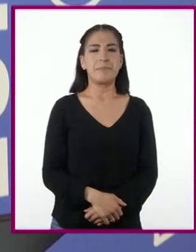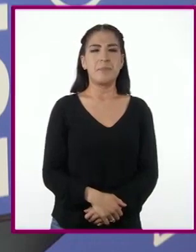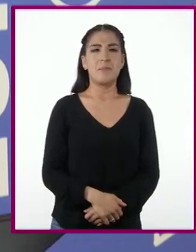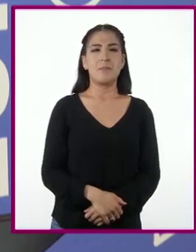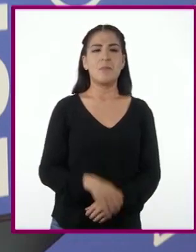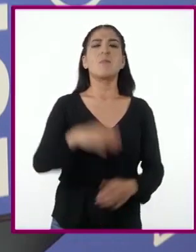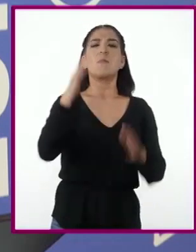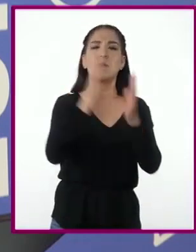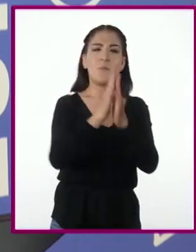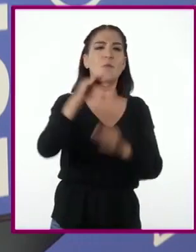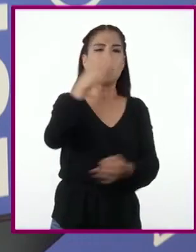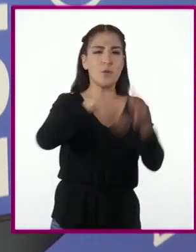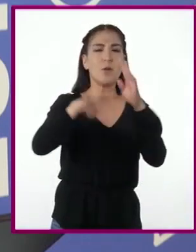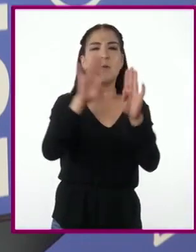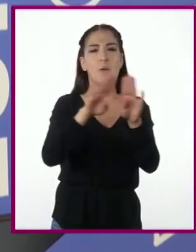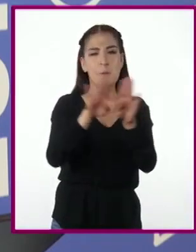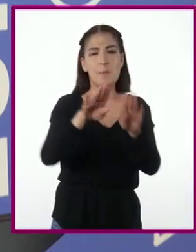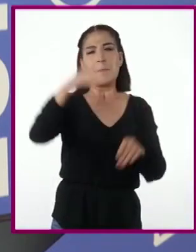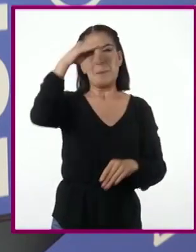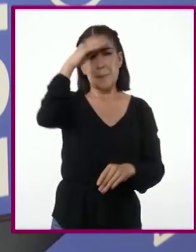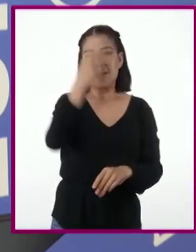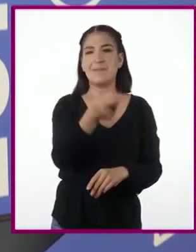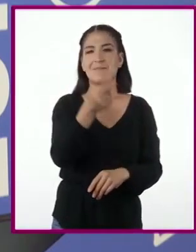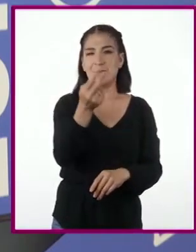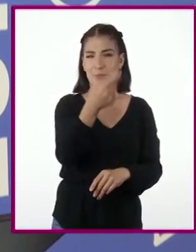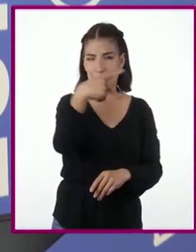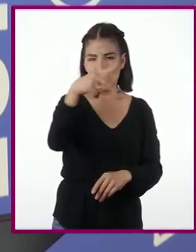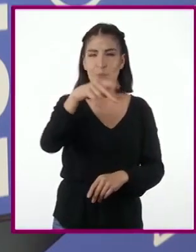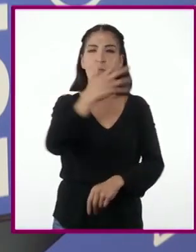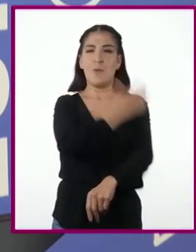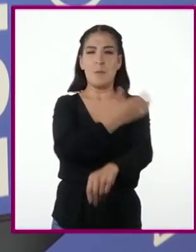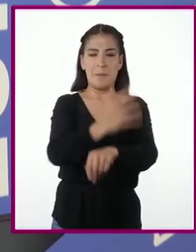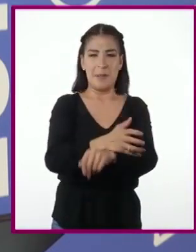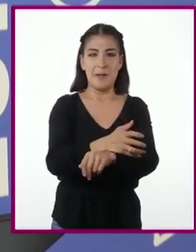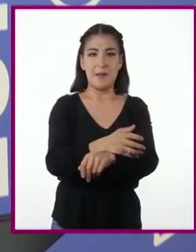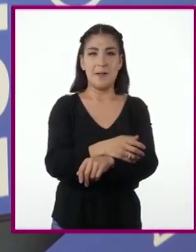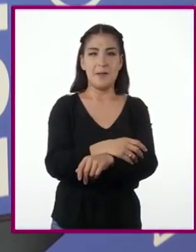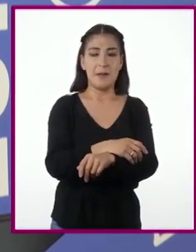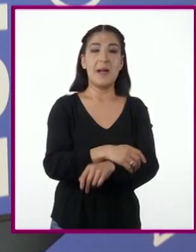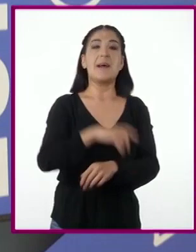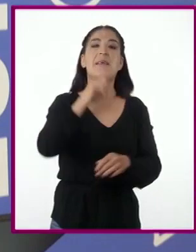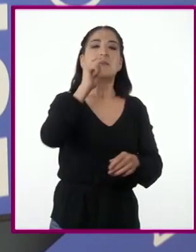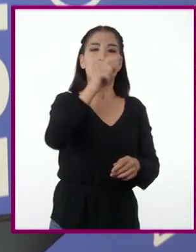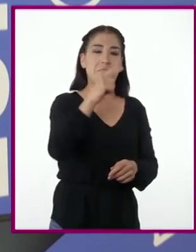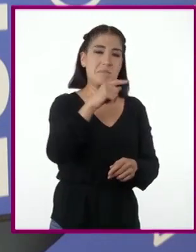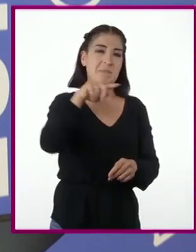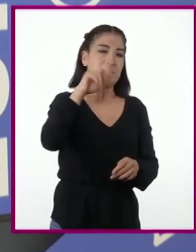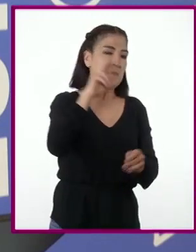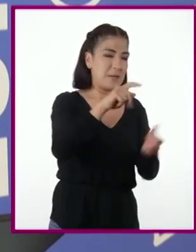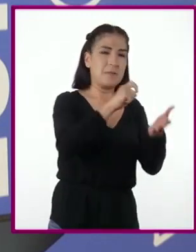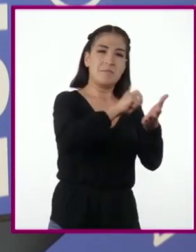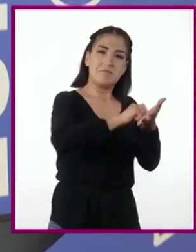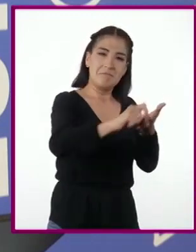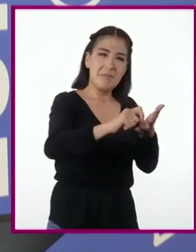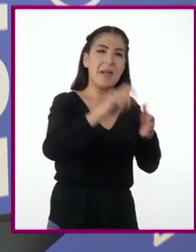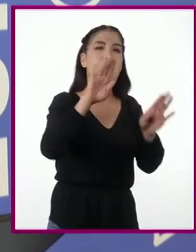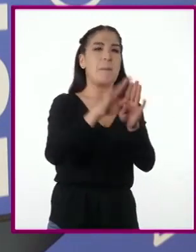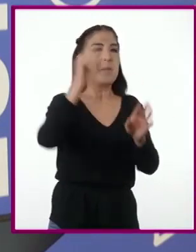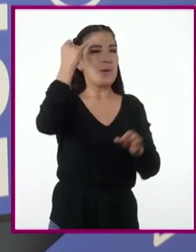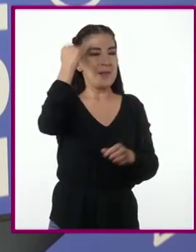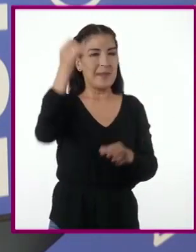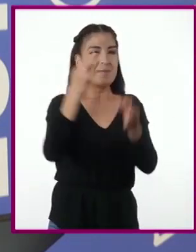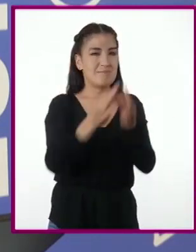las respuestas que dieron tus compañeros. Nathan subraya las ideas más importantes y las escribe según